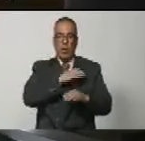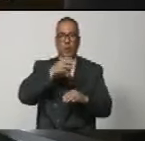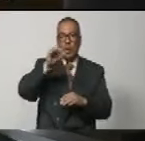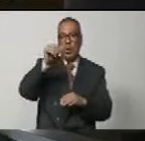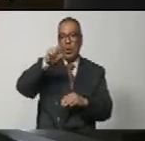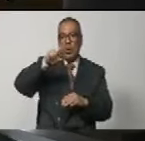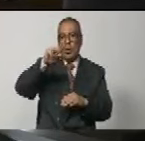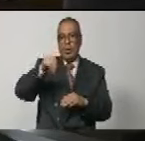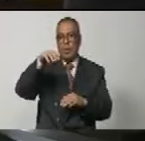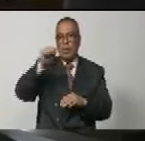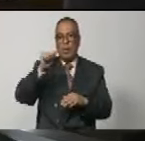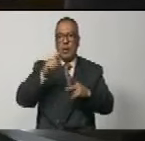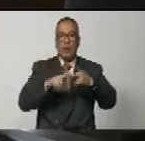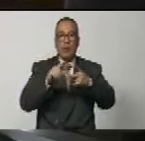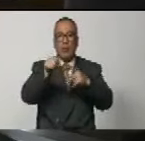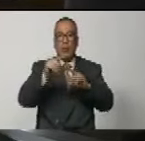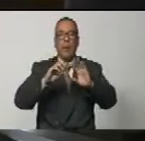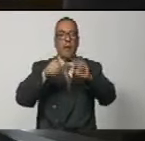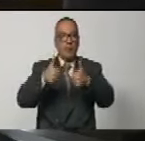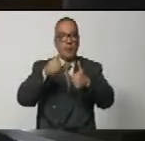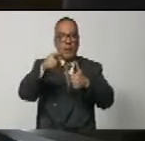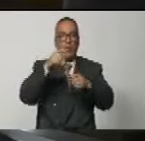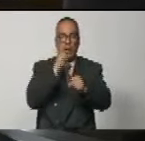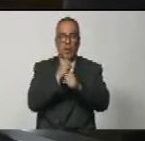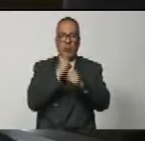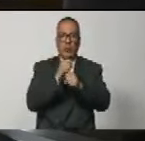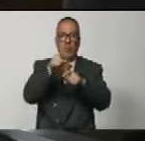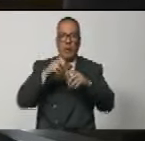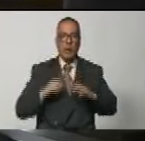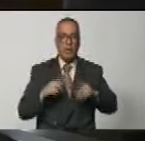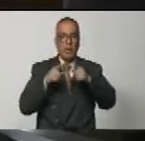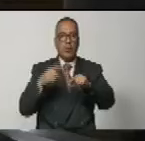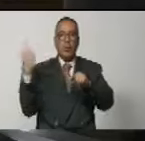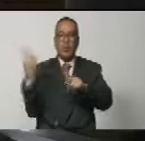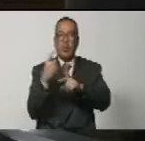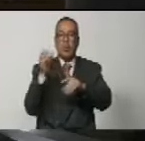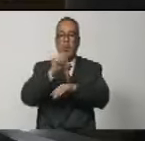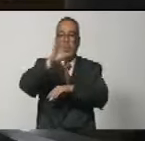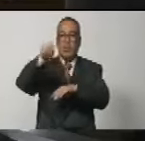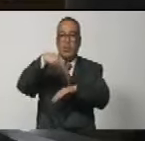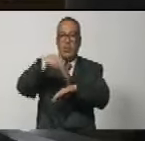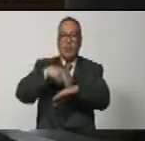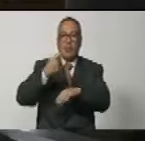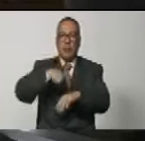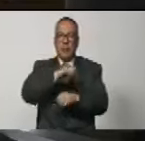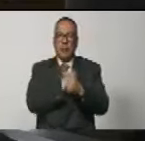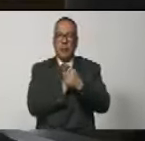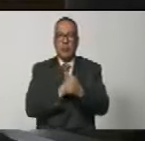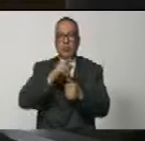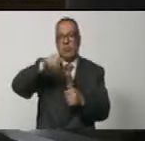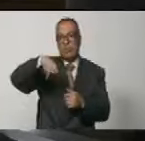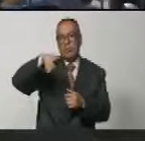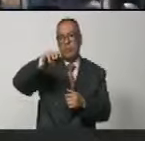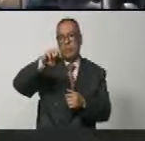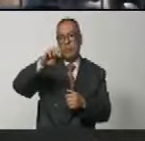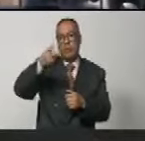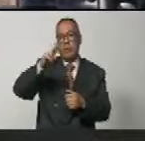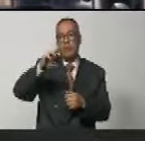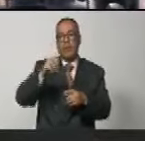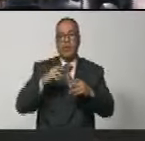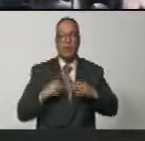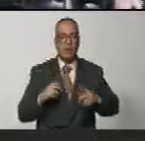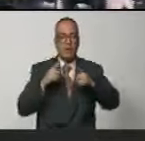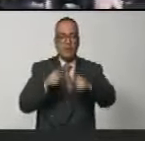Yurame Quintero, y con quien iniciamos este trabajo recién llegados a la Asamblea Nacional, a mi querido Pedro Infante, quien nos